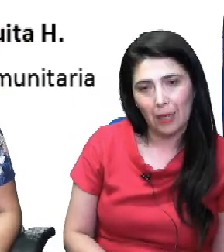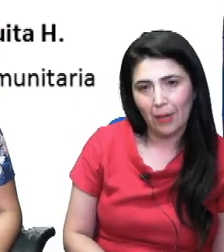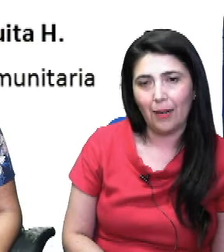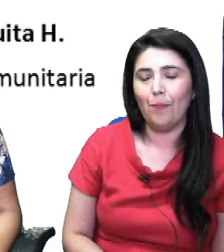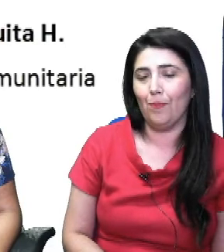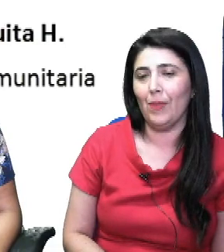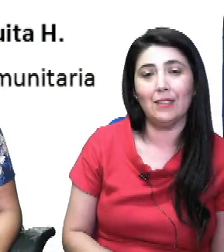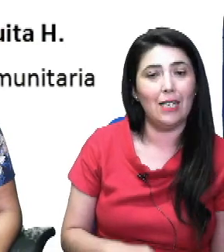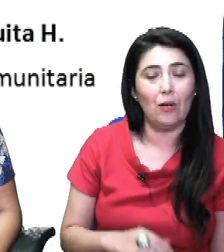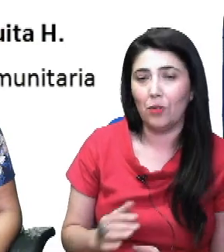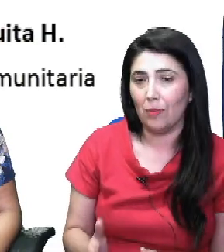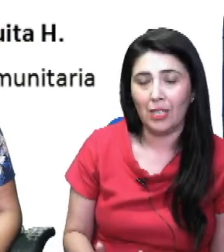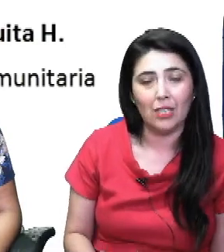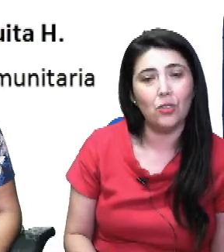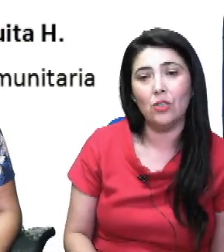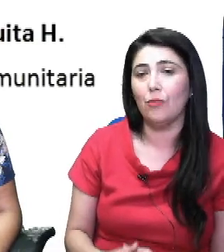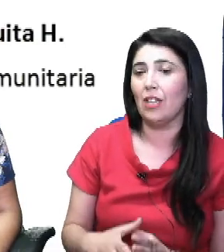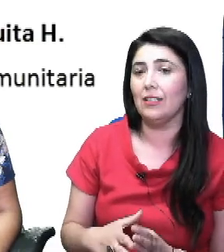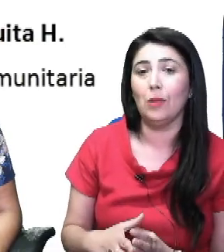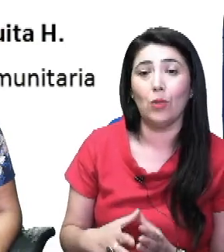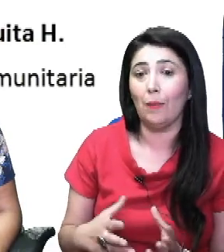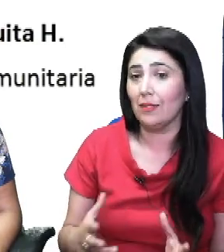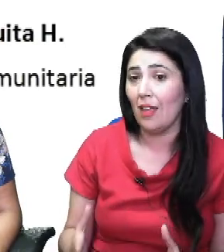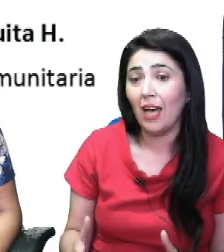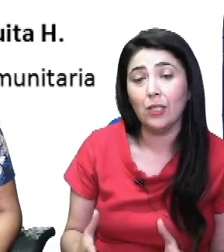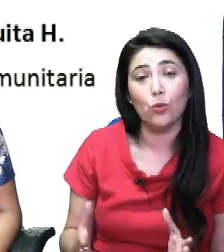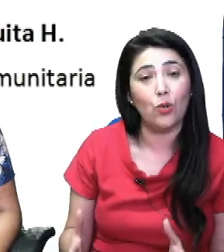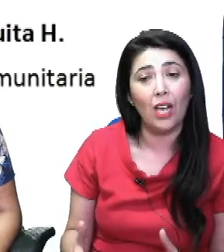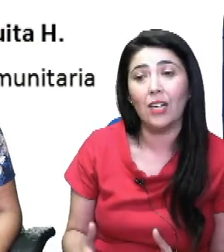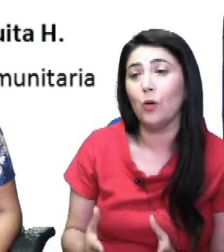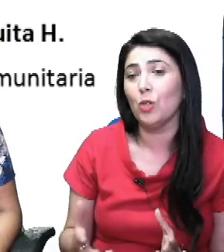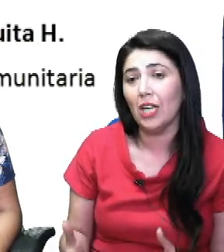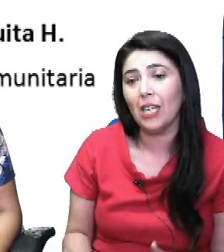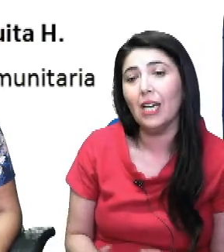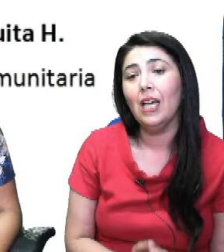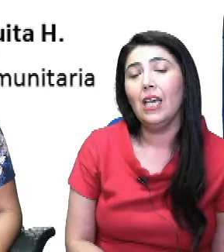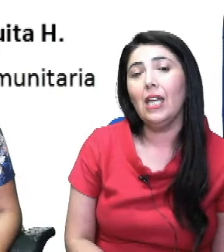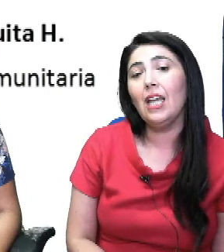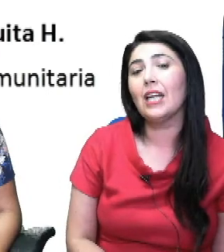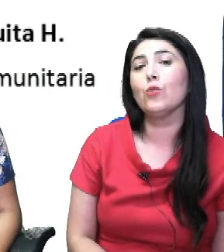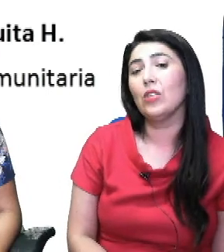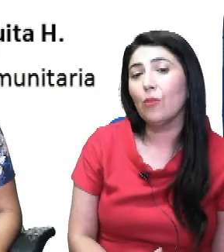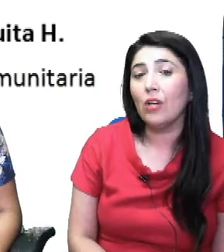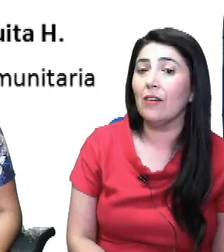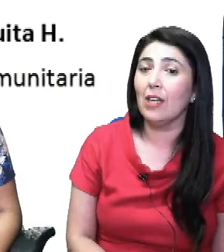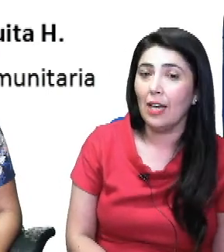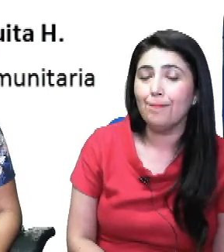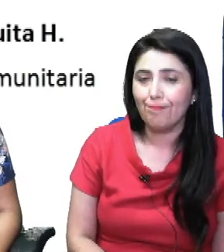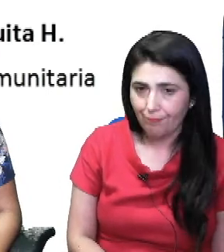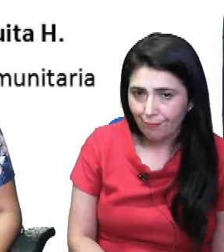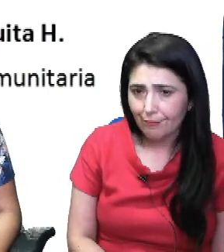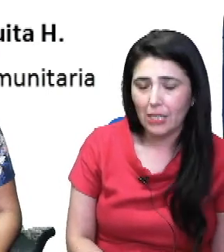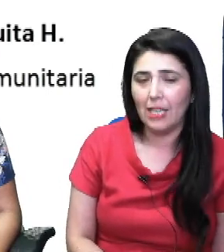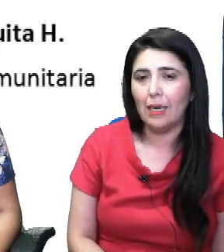este tema, ya sea en los ámbitos de investigación, de fortalecimiento de capacidades institucionales, comunitarias y la reducción de vulnerabilidad